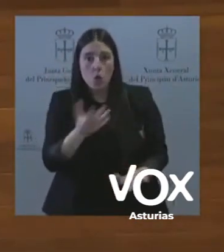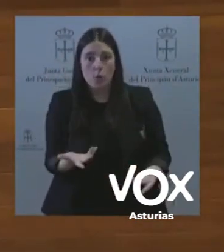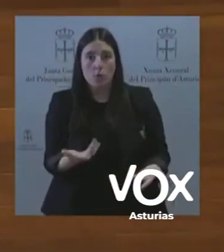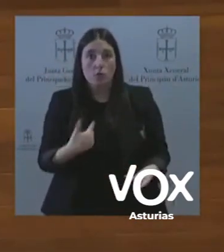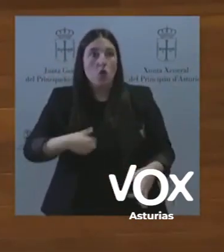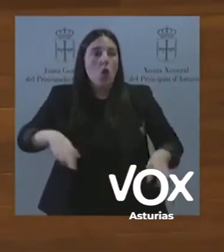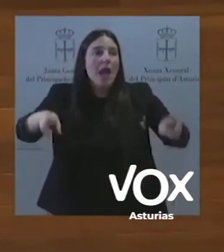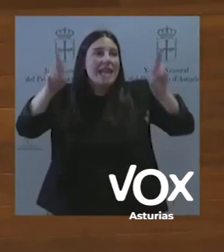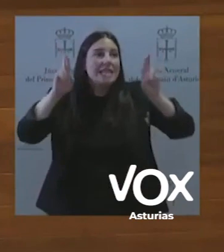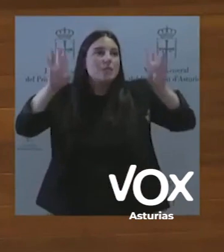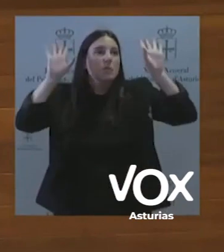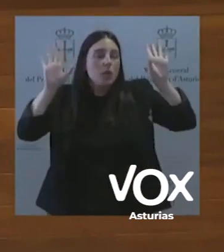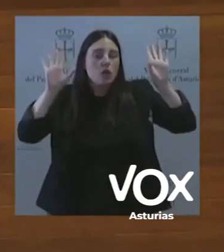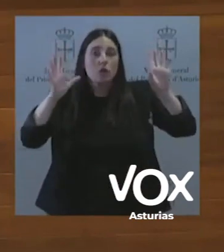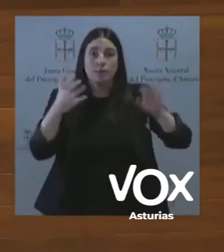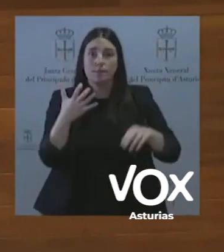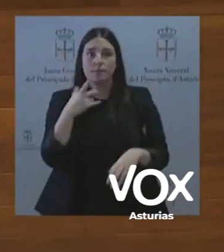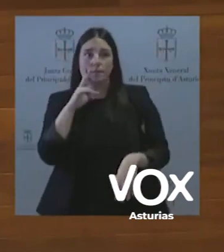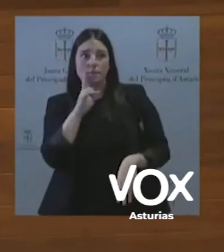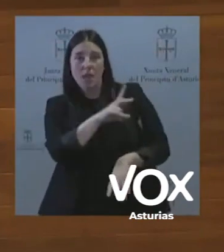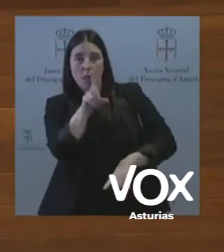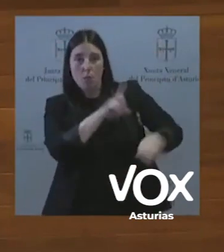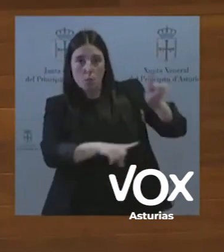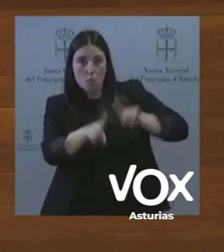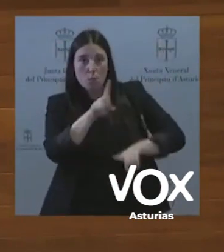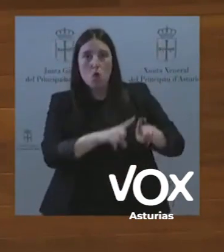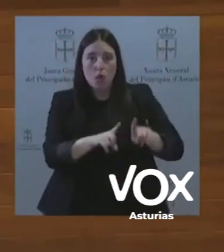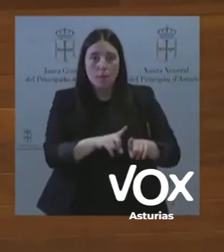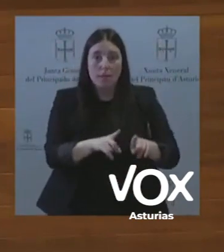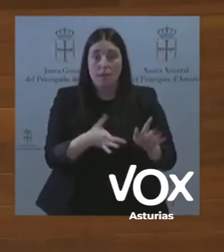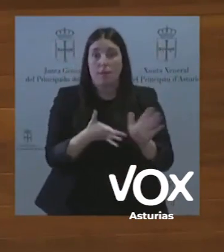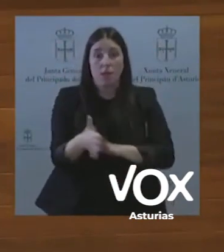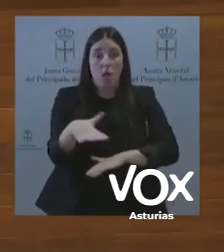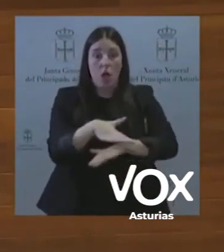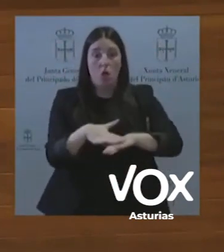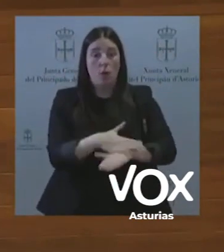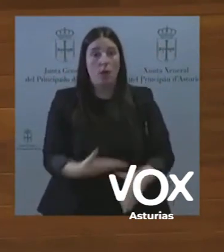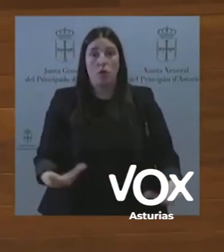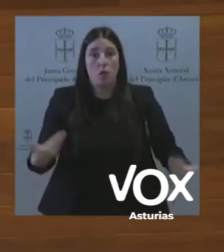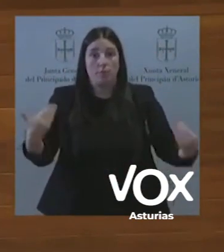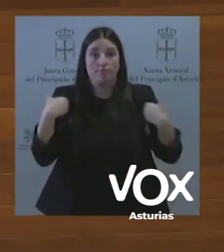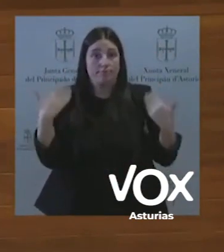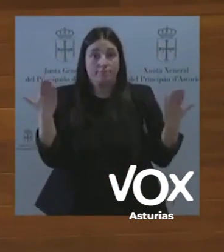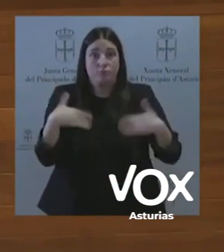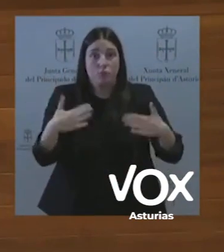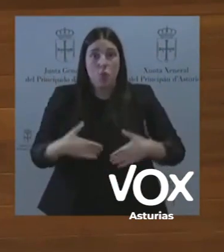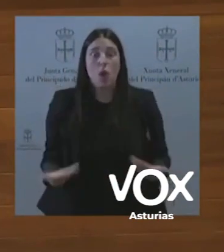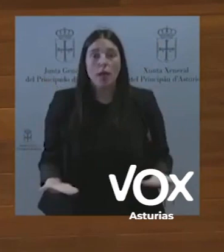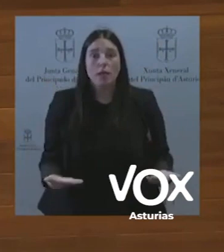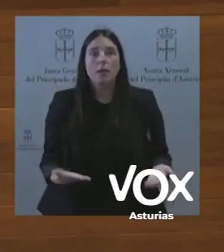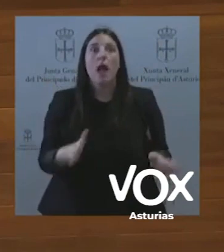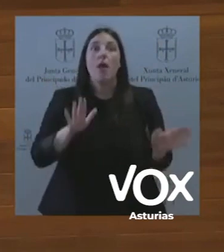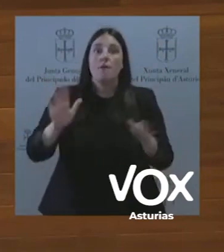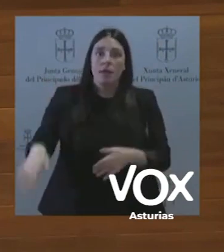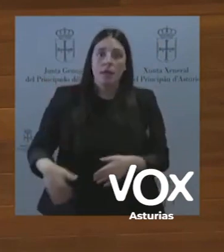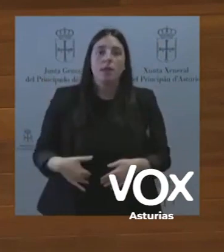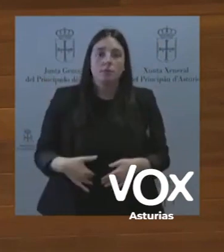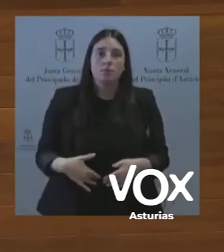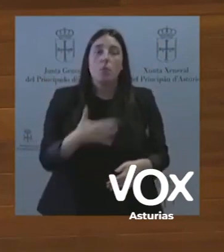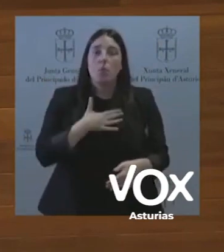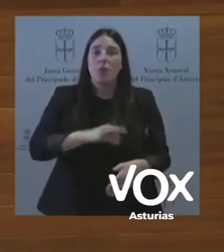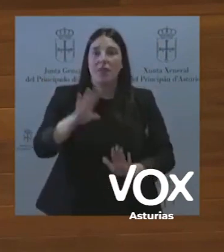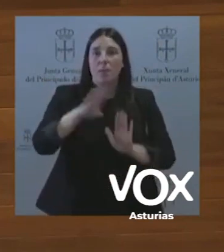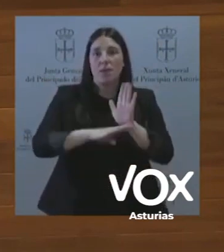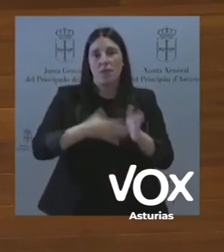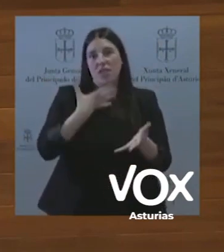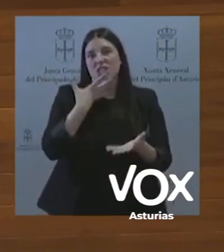Principado de Asturias en la seguridad de las instalaciones del SEPA por lo menos lleve a adoptar medidas serias sobre la seguridad de esas instalaciones. Porque